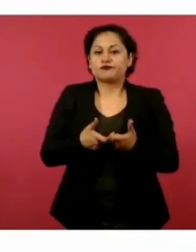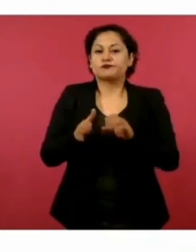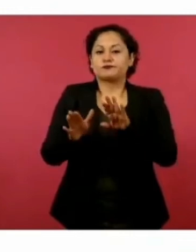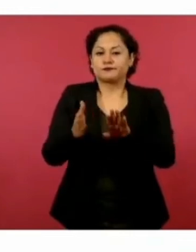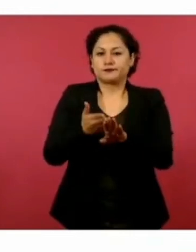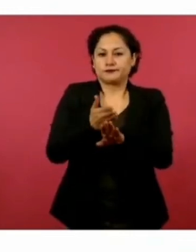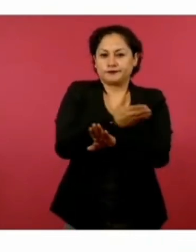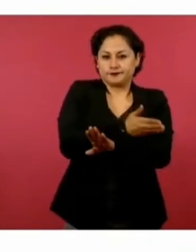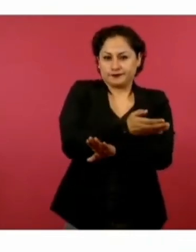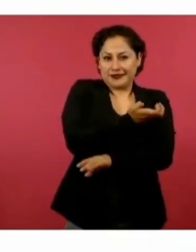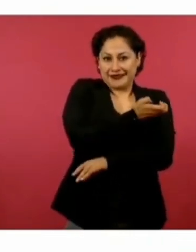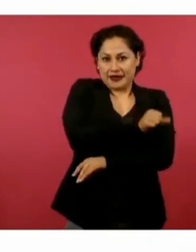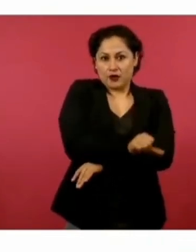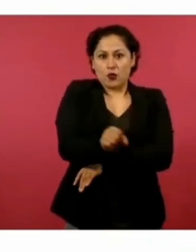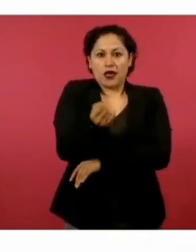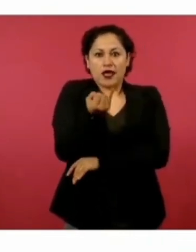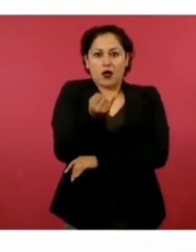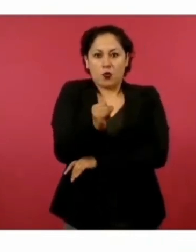enero-junio,